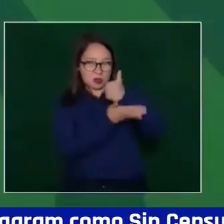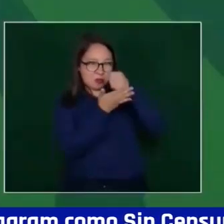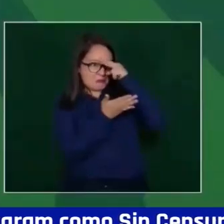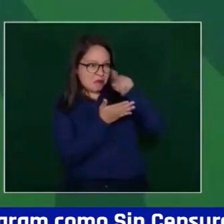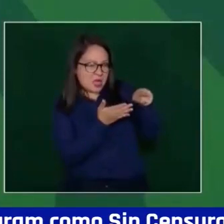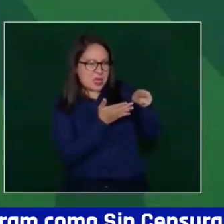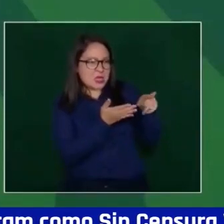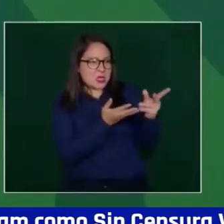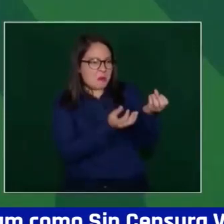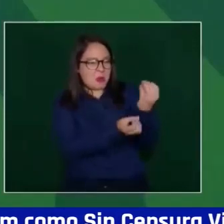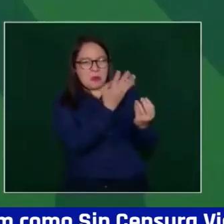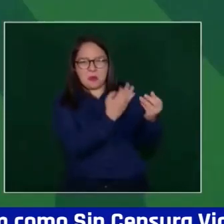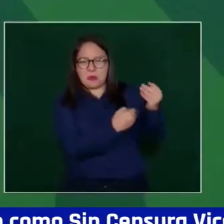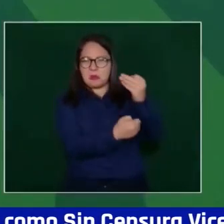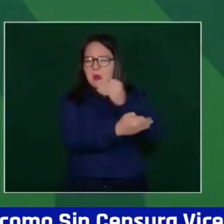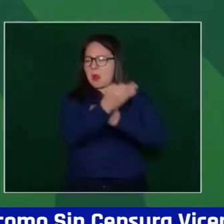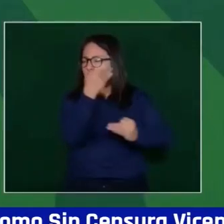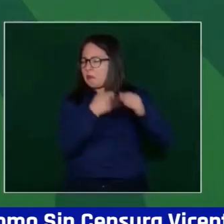el que dijo eso?